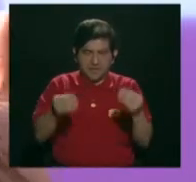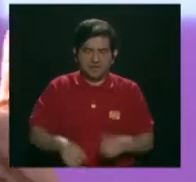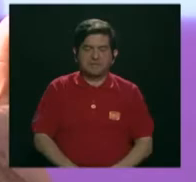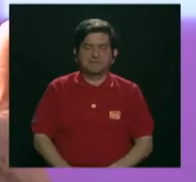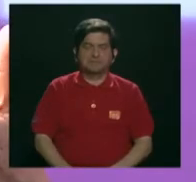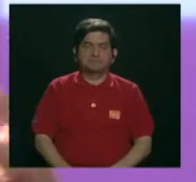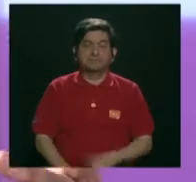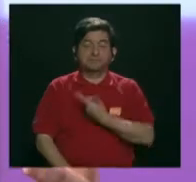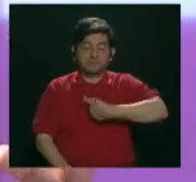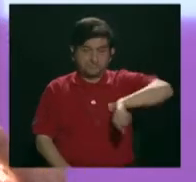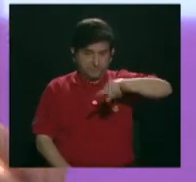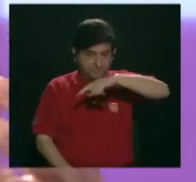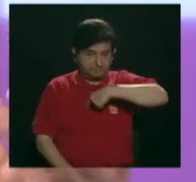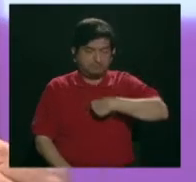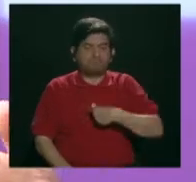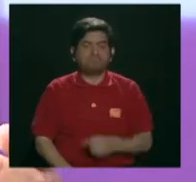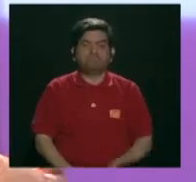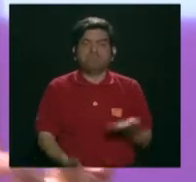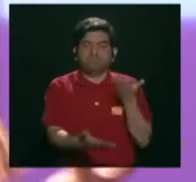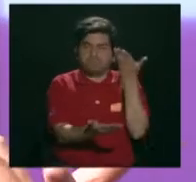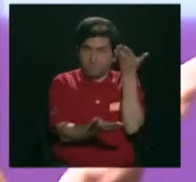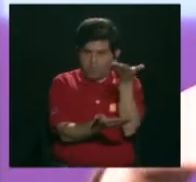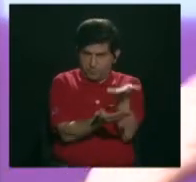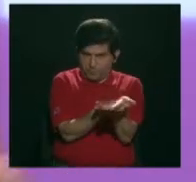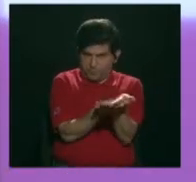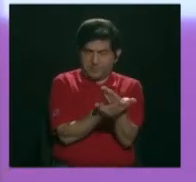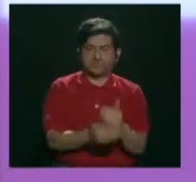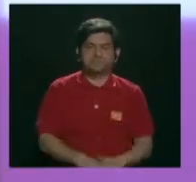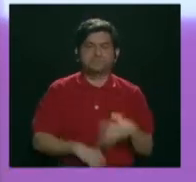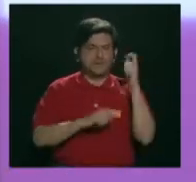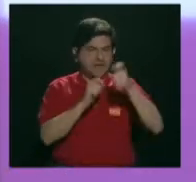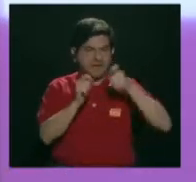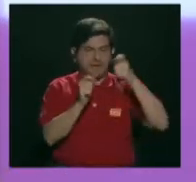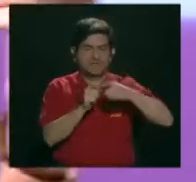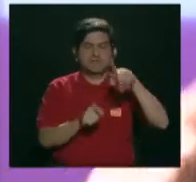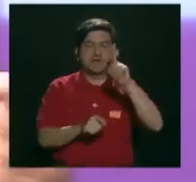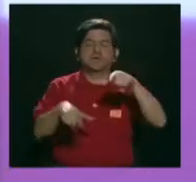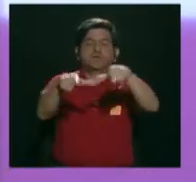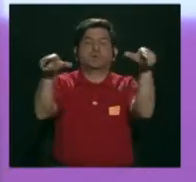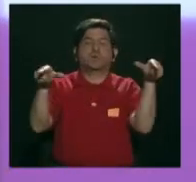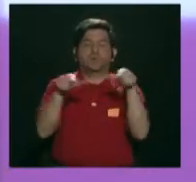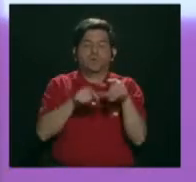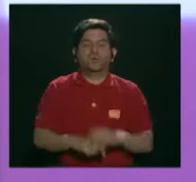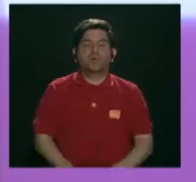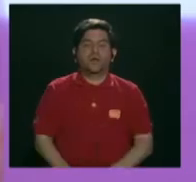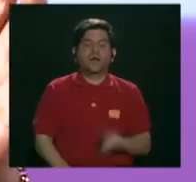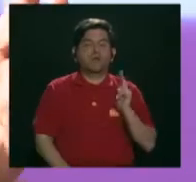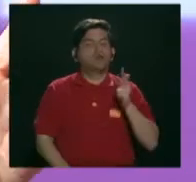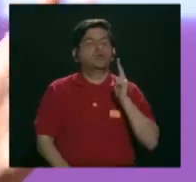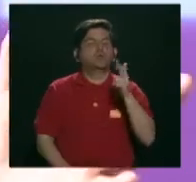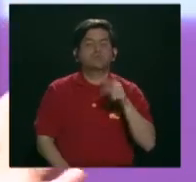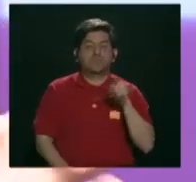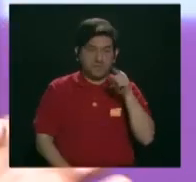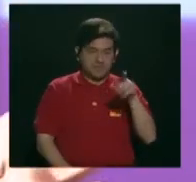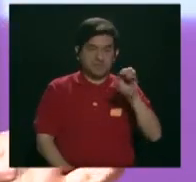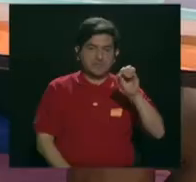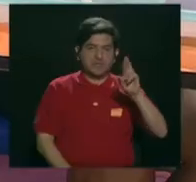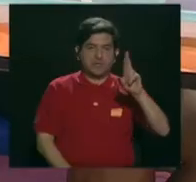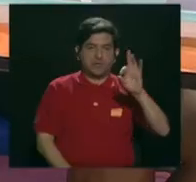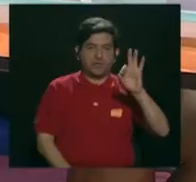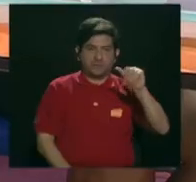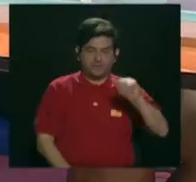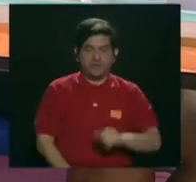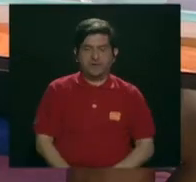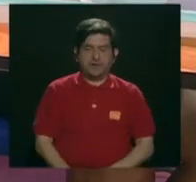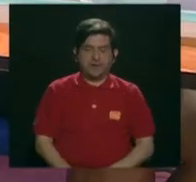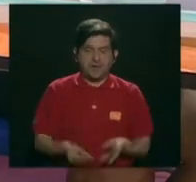eso nos llevó, bueno, a plantear que precisamente una de las zonas fuera Los Chiles, de donde es Orfa, porque